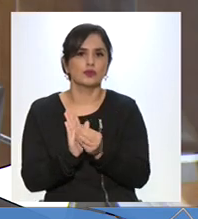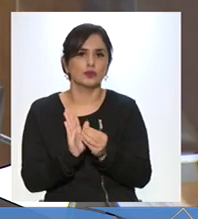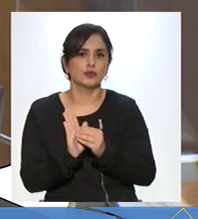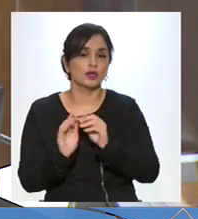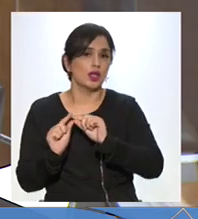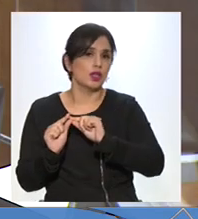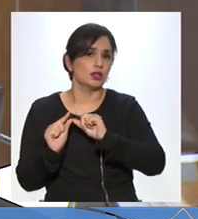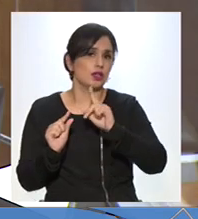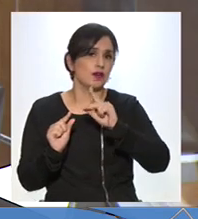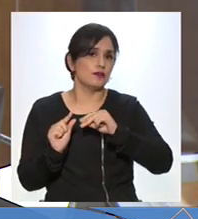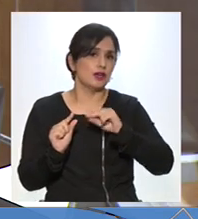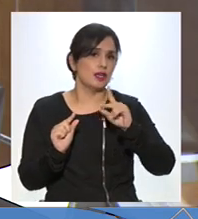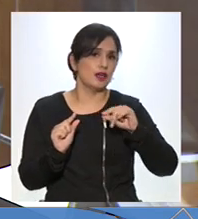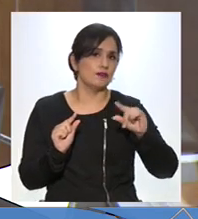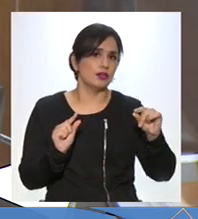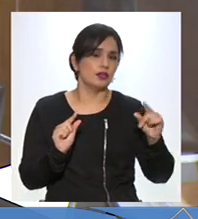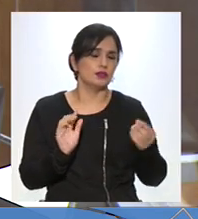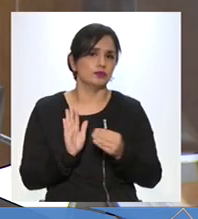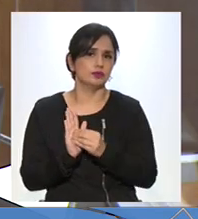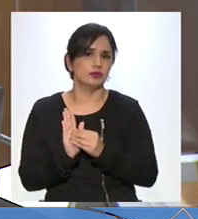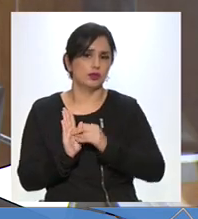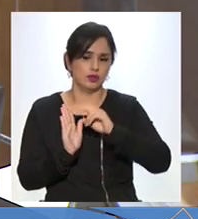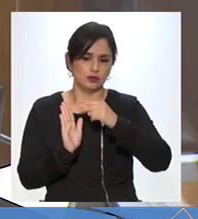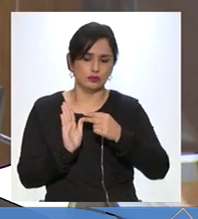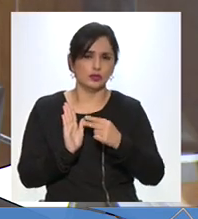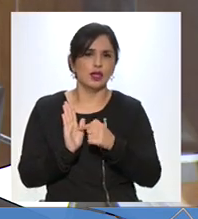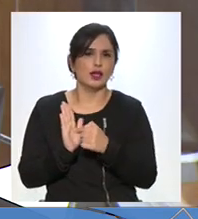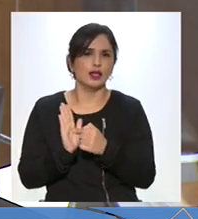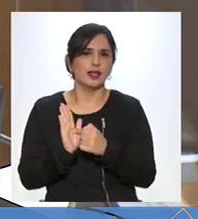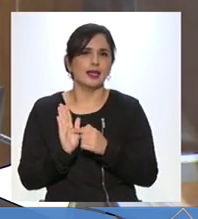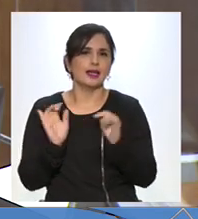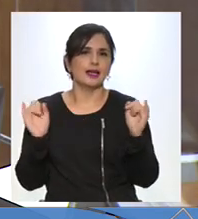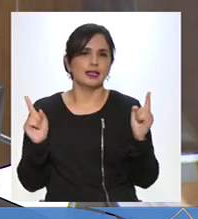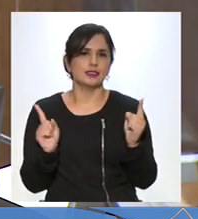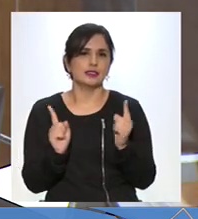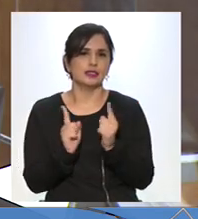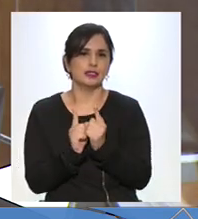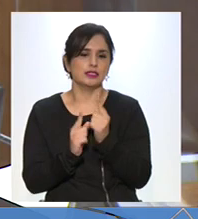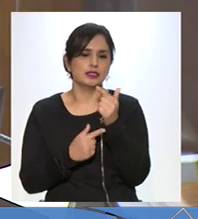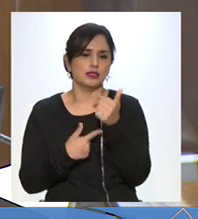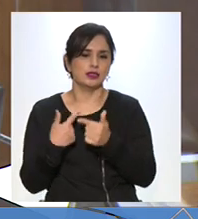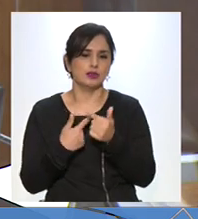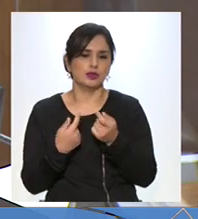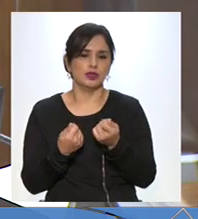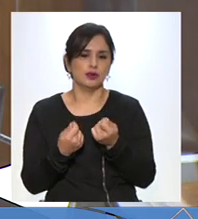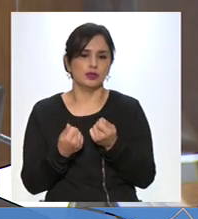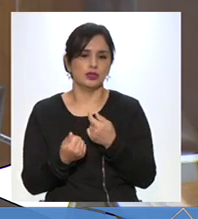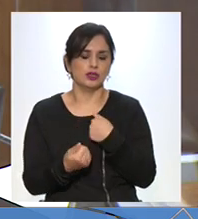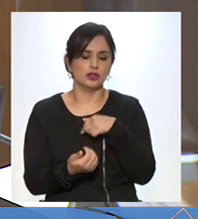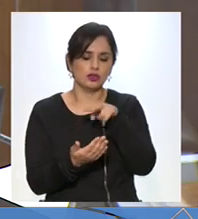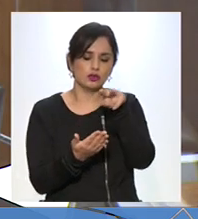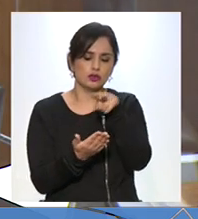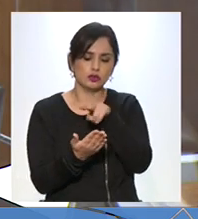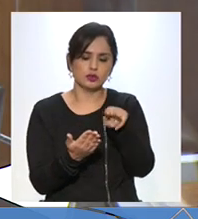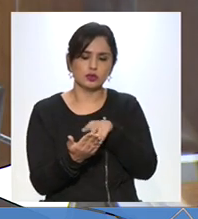variable, por lo menos en la síntesis de informes de política monetaria que he tenido oportunidad de leer, aquí en blanco y